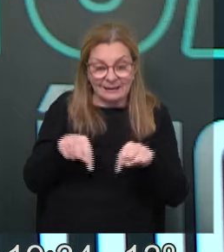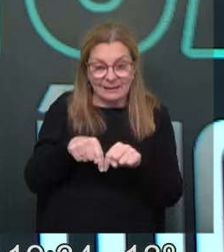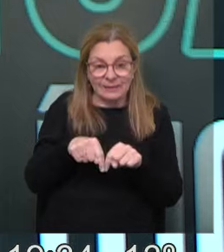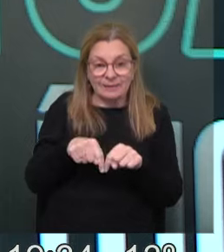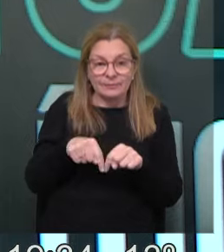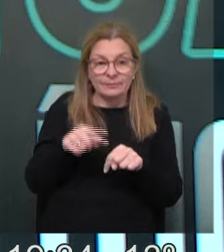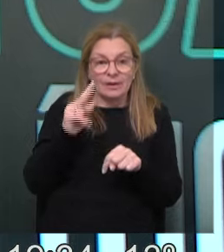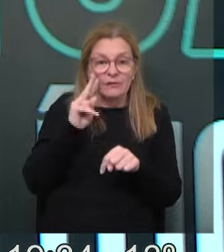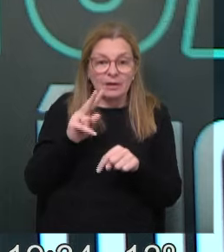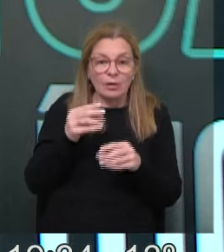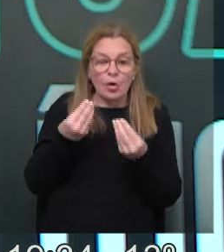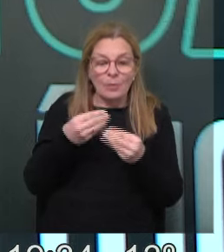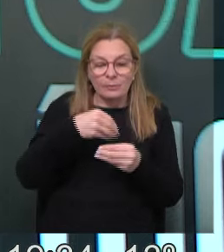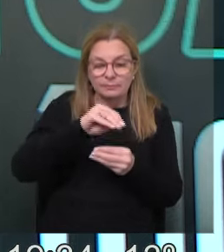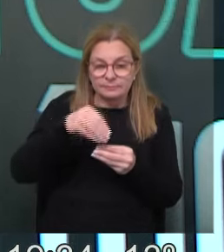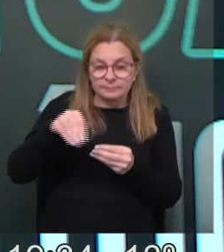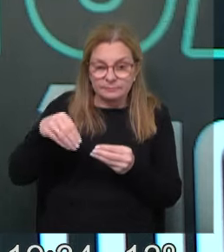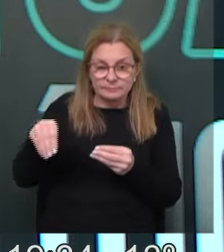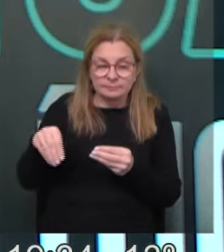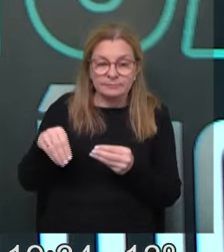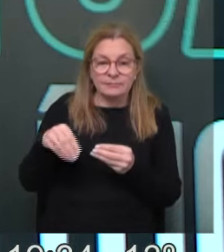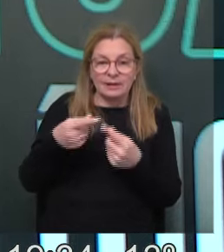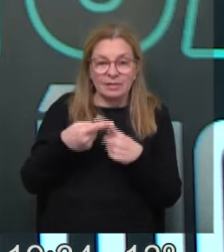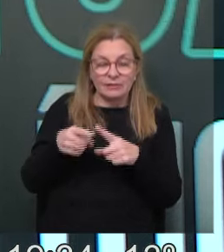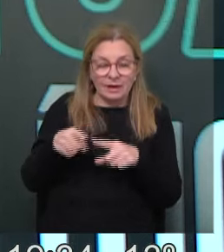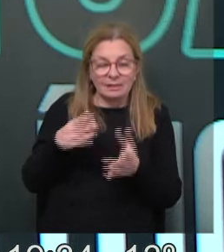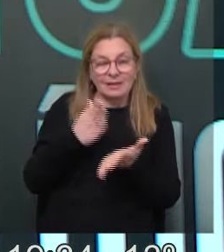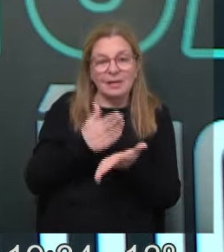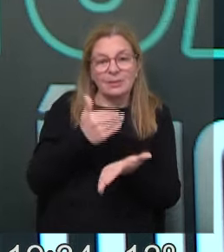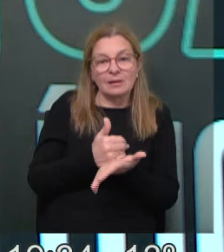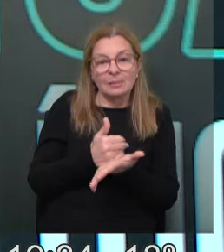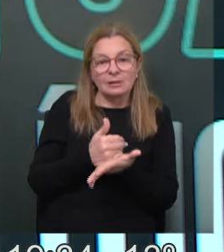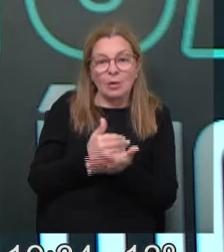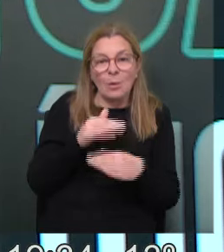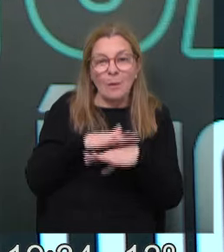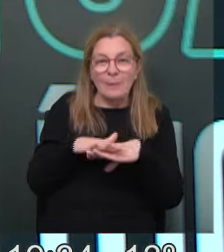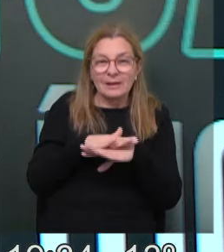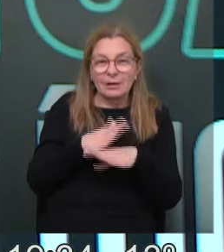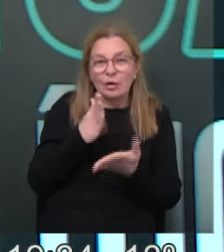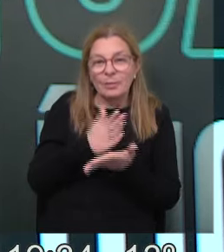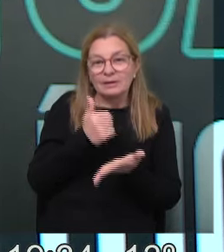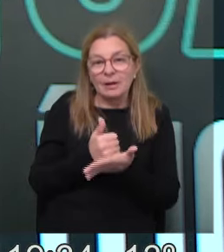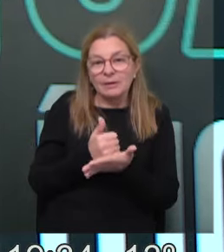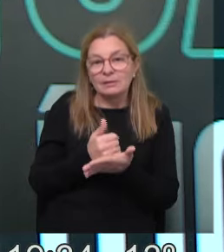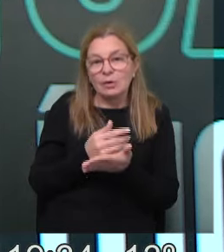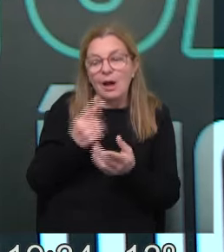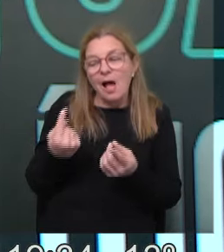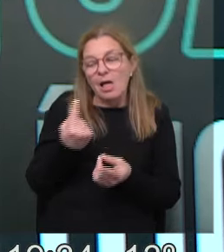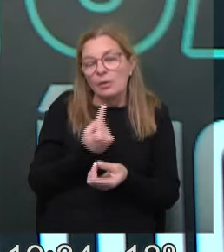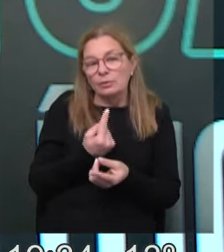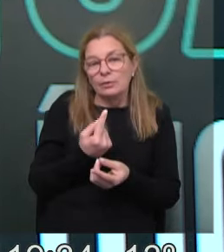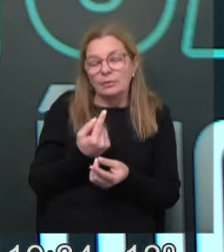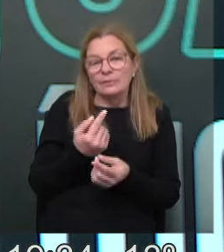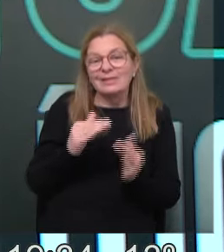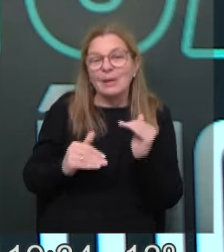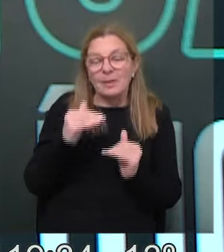considerando también la distribución del peso en los distintos departamentos con mínimo cada departamento cada departamento tiene en función de la cantidad de habilitados